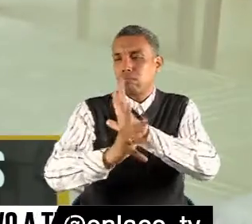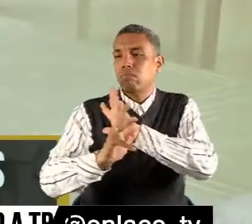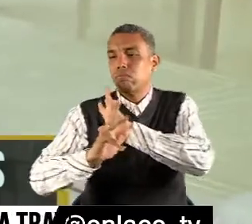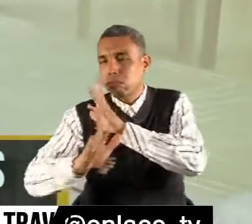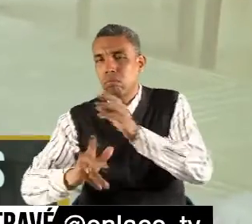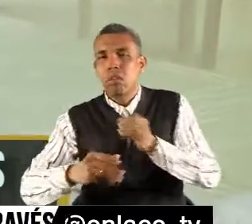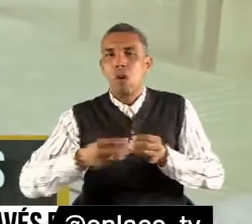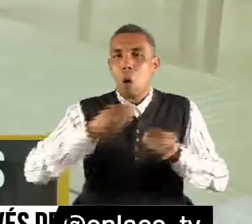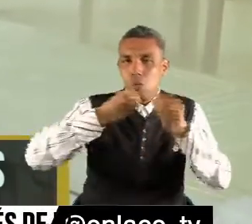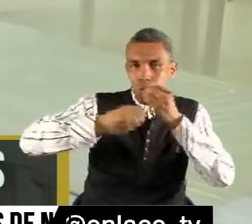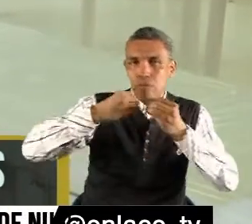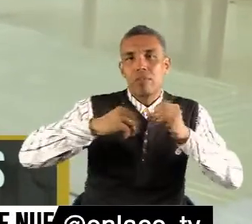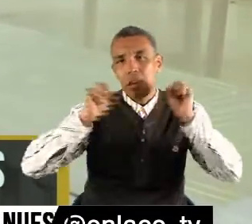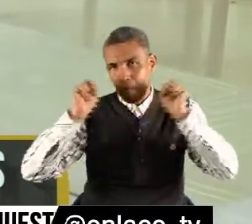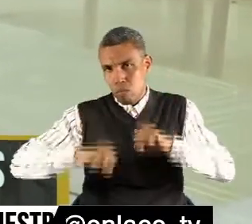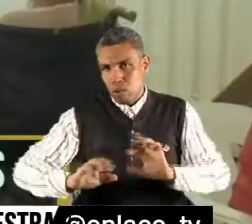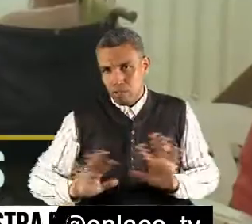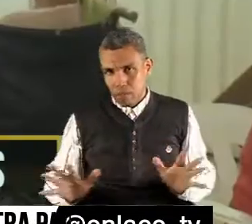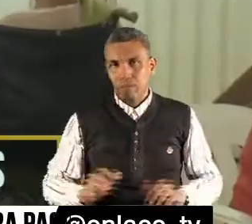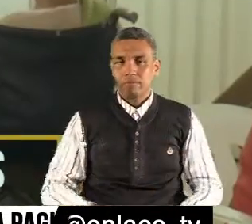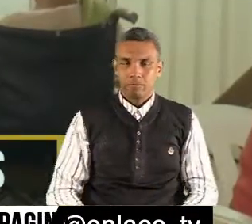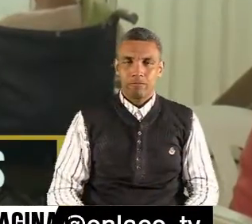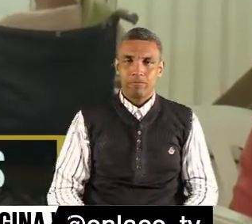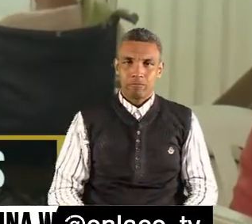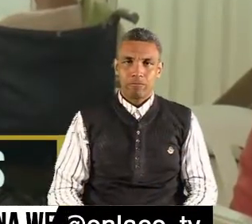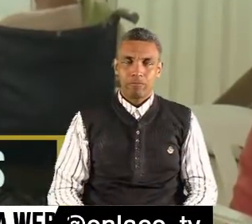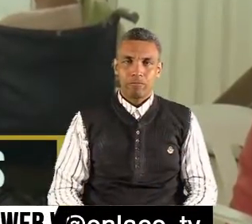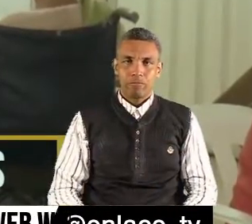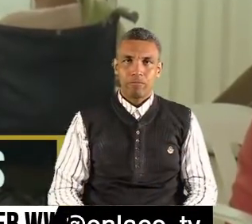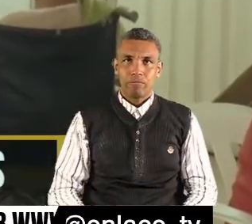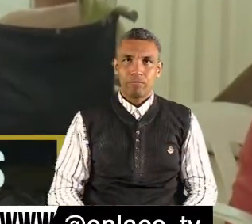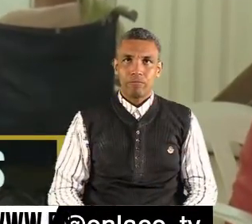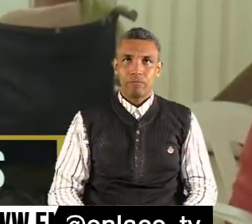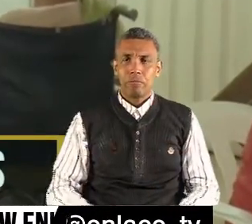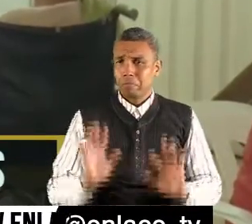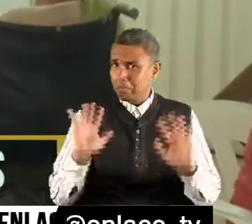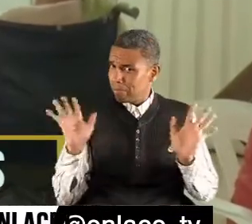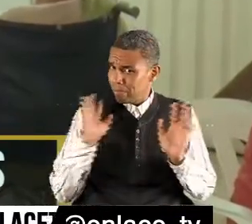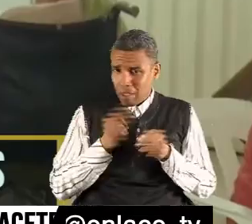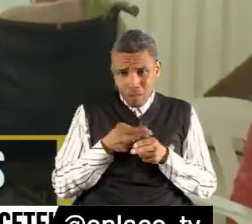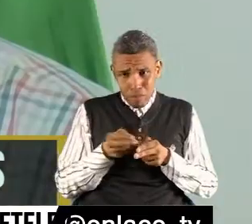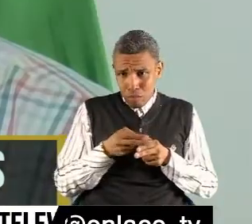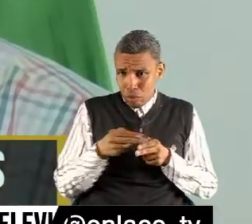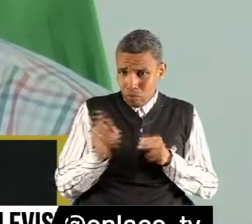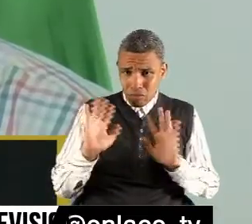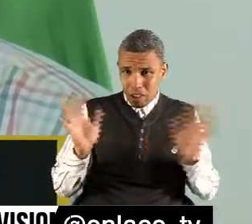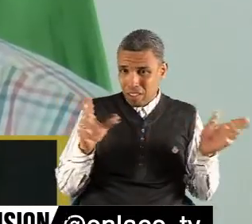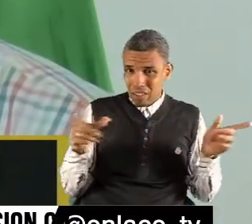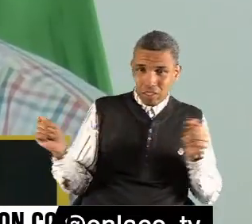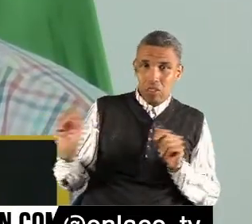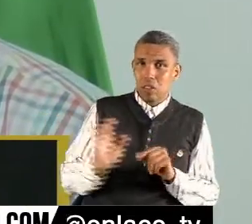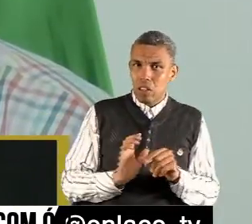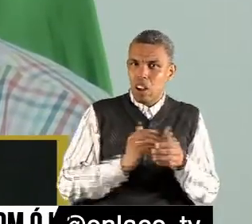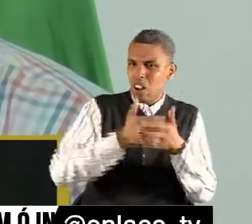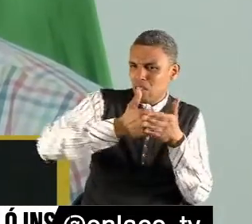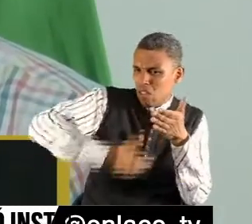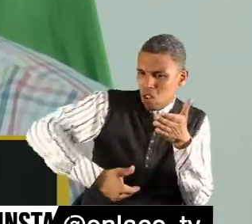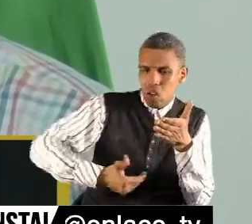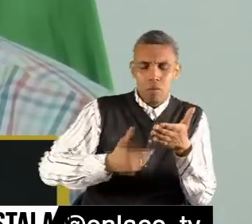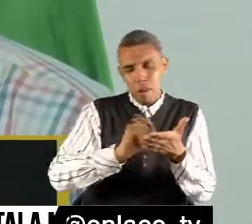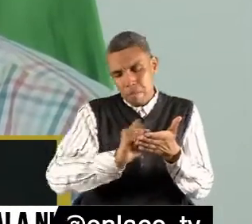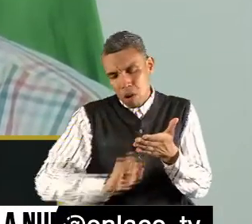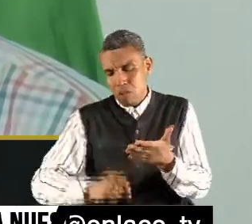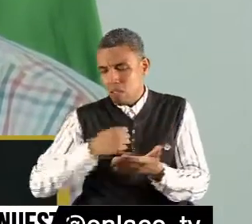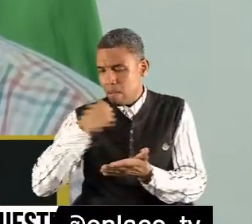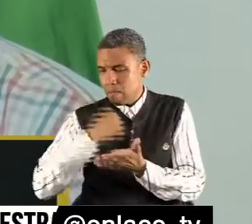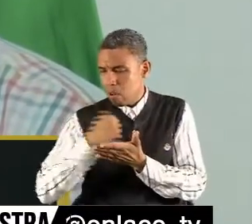en esta semana deben estar firmados los 52 convenios. Estamos, demora ya es que la gente tenga todos los papeles en regla para poder